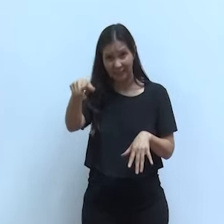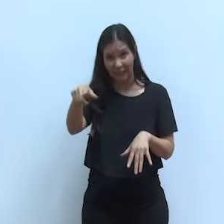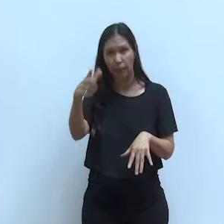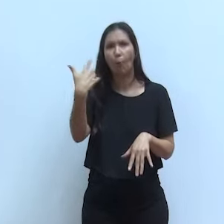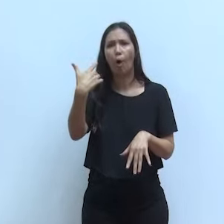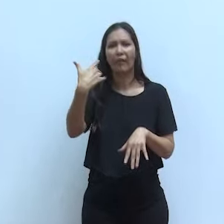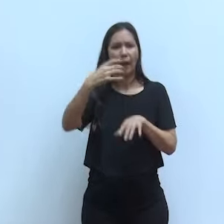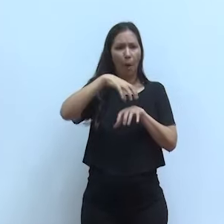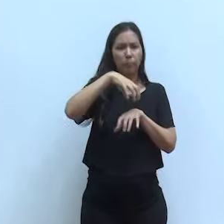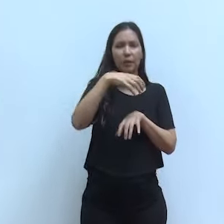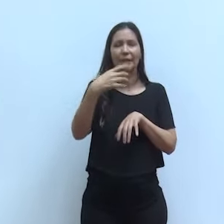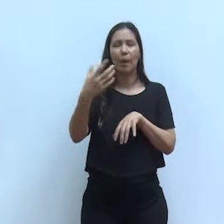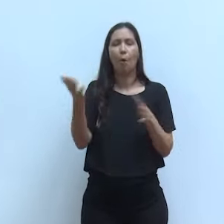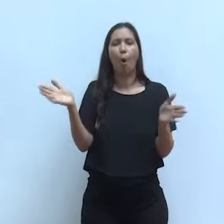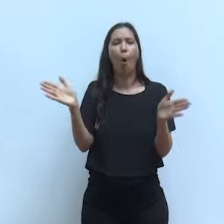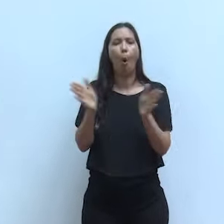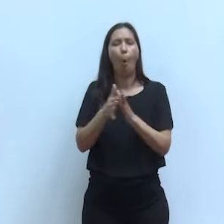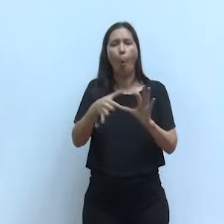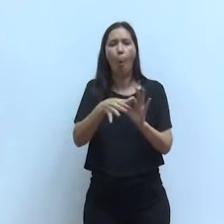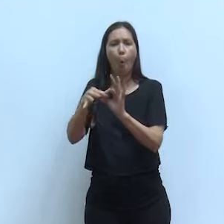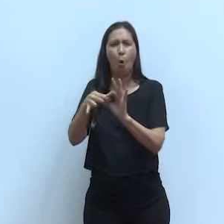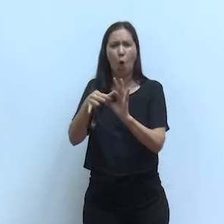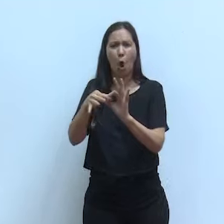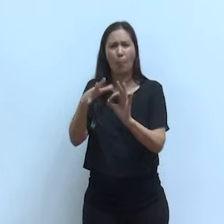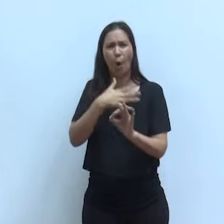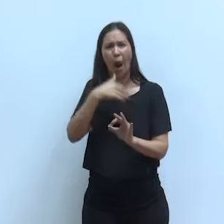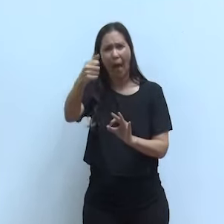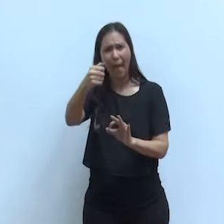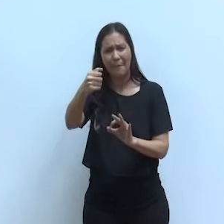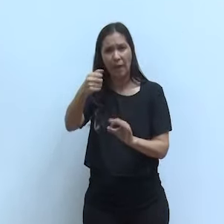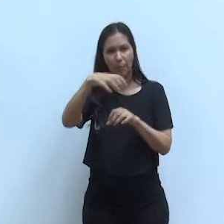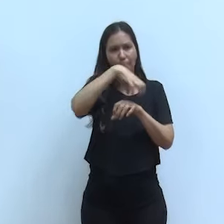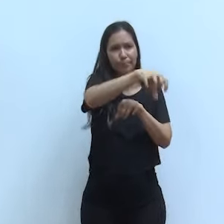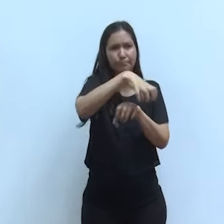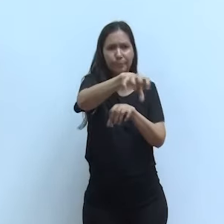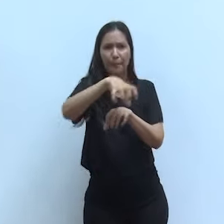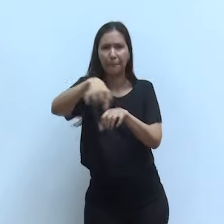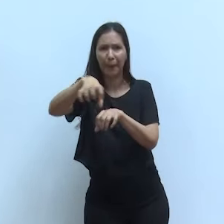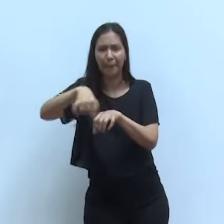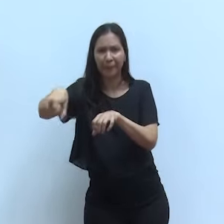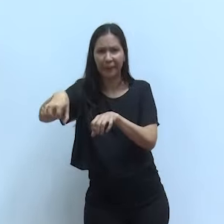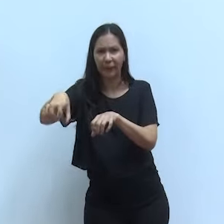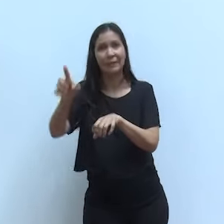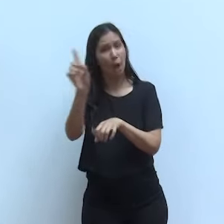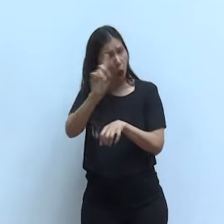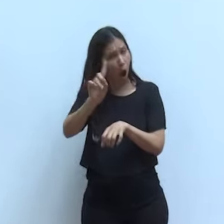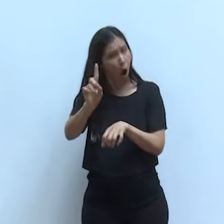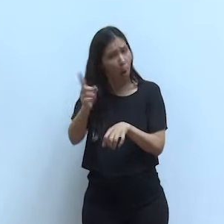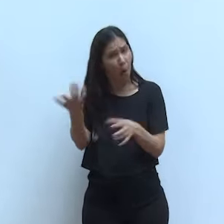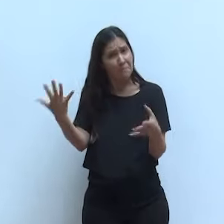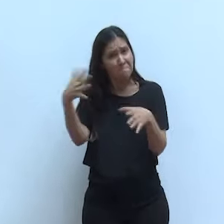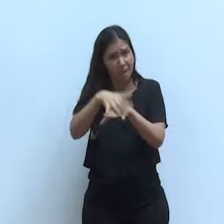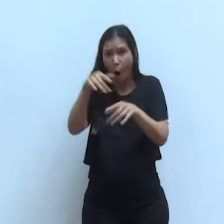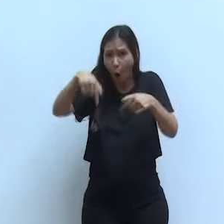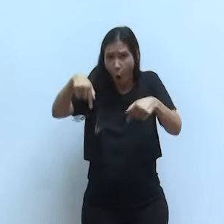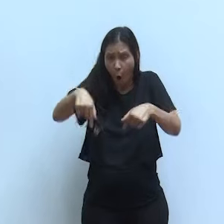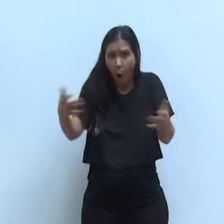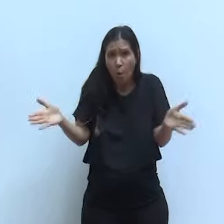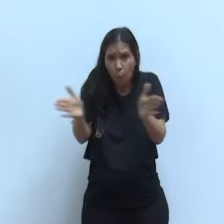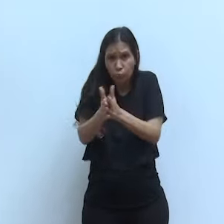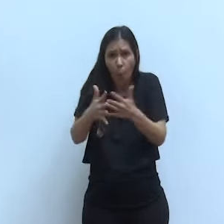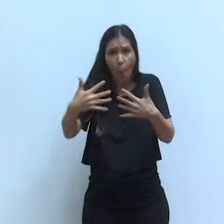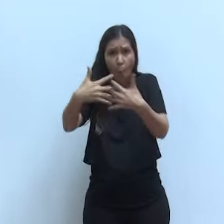batalla no no eh primero todas las fuerzas políticas se mantuvieron Unidas de hecho se mantienen hoy unidas